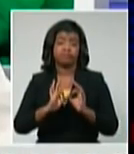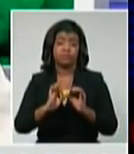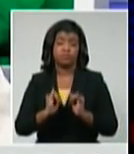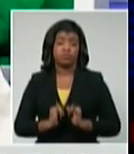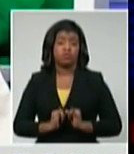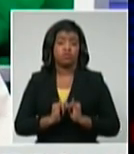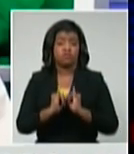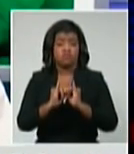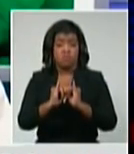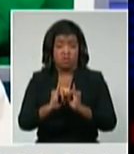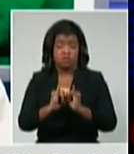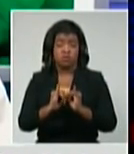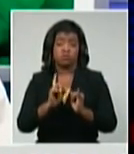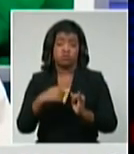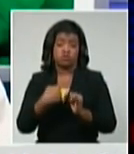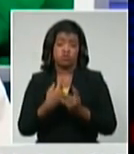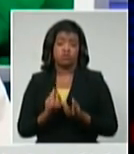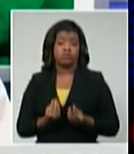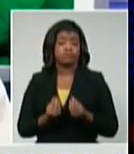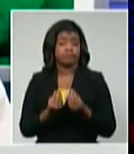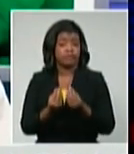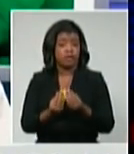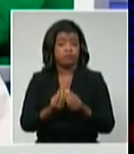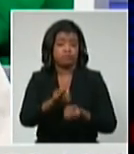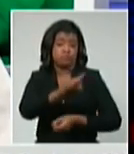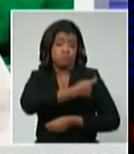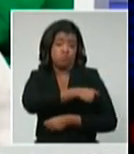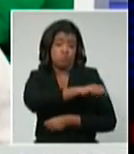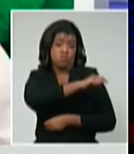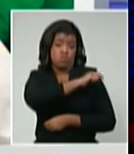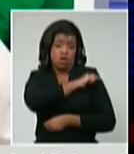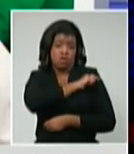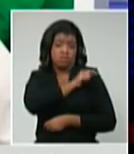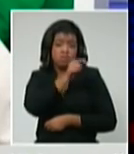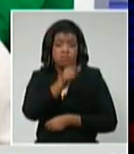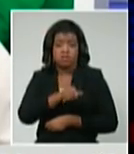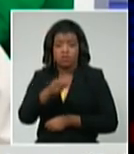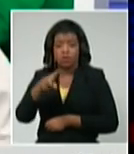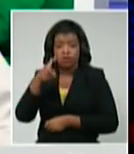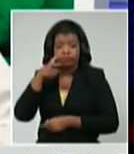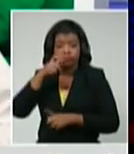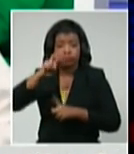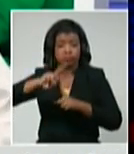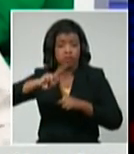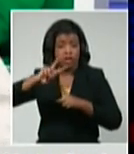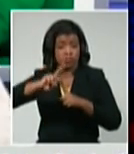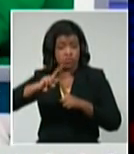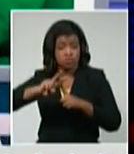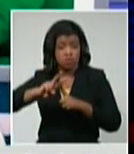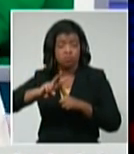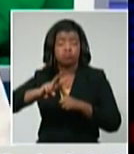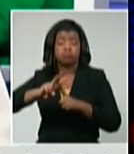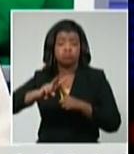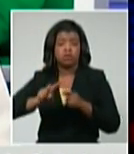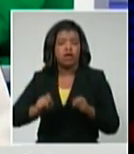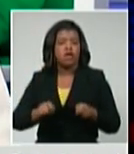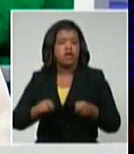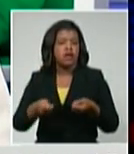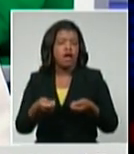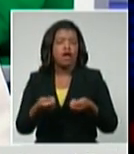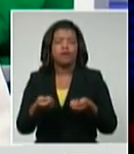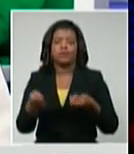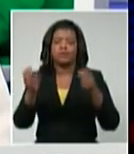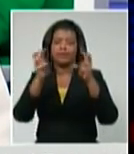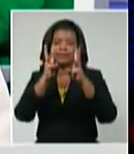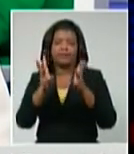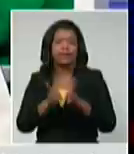que brindamos a todas las personas que nos siguen, que nos multiplican por diferentes medios